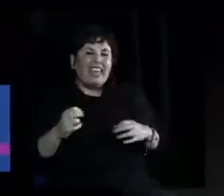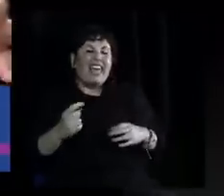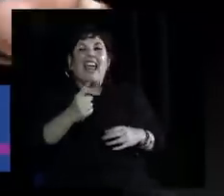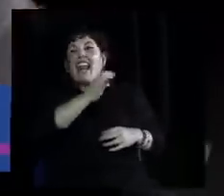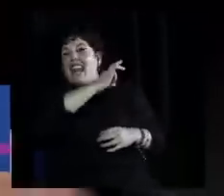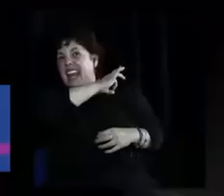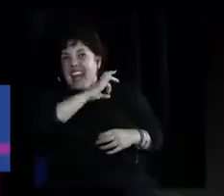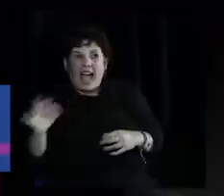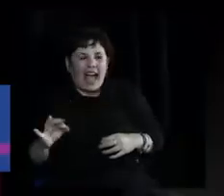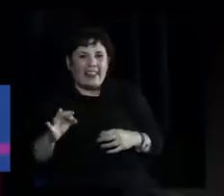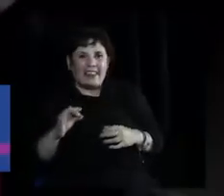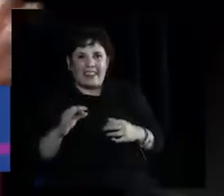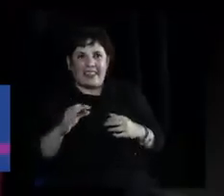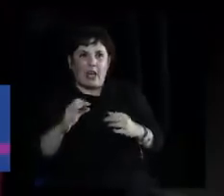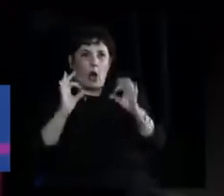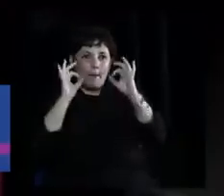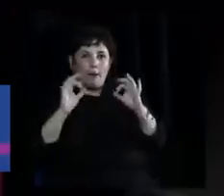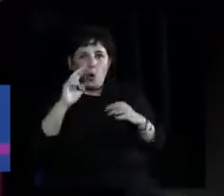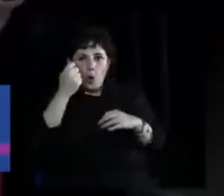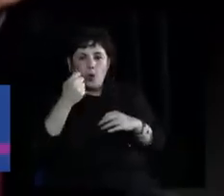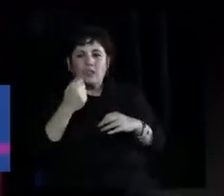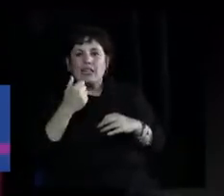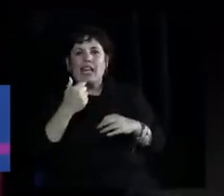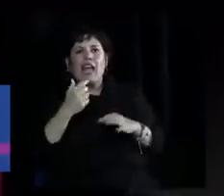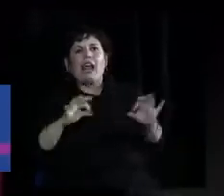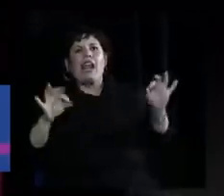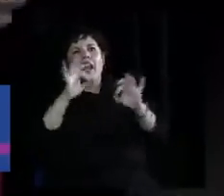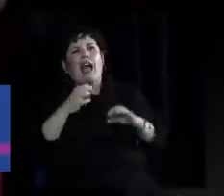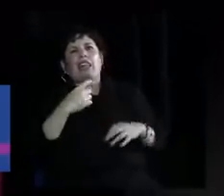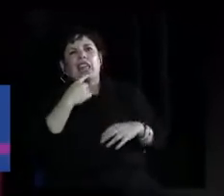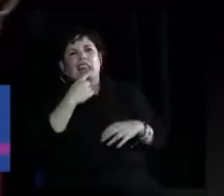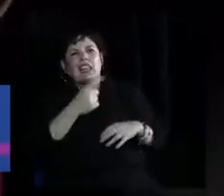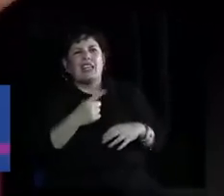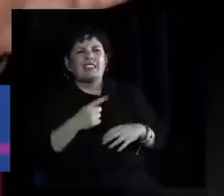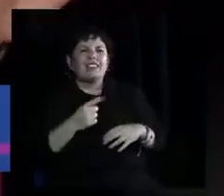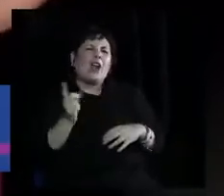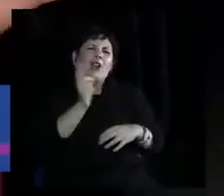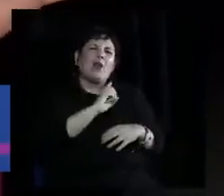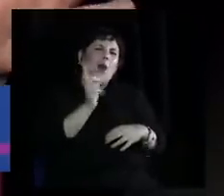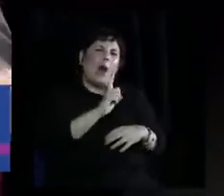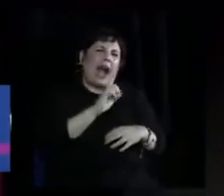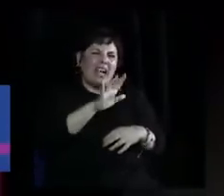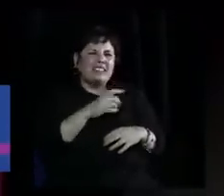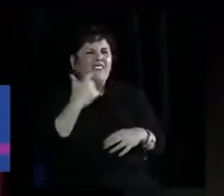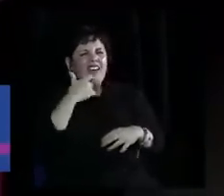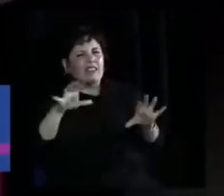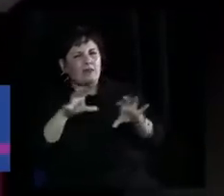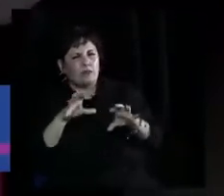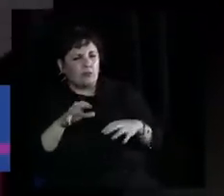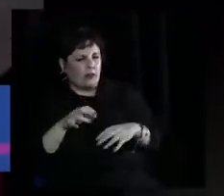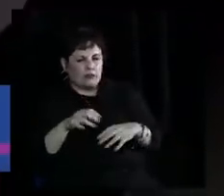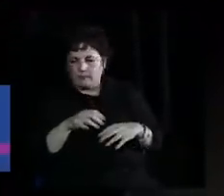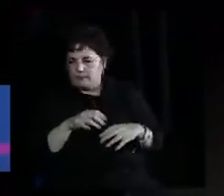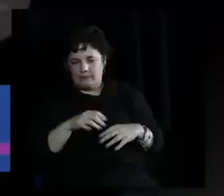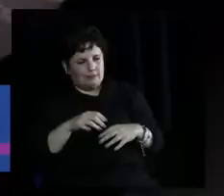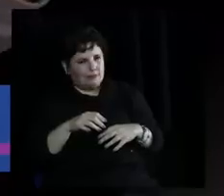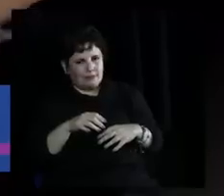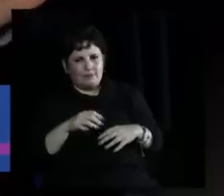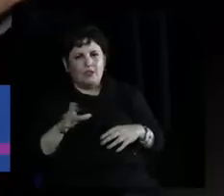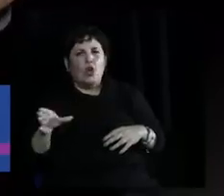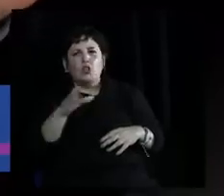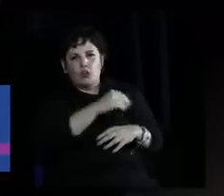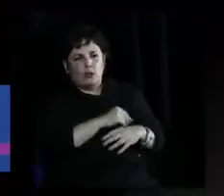nadie, se van a recorrer toda la UTE, no van a encontrar nadie que te diga no es tan así lo de la falta de personal. No, mentira. Eso